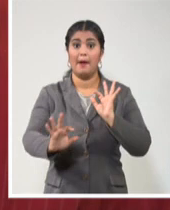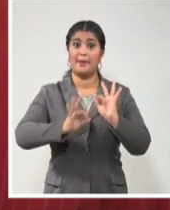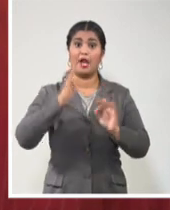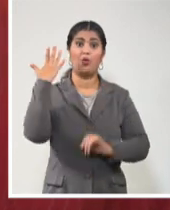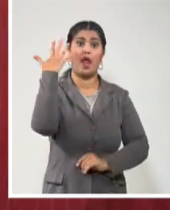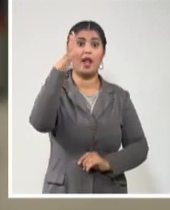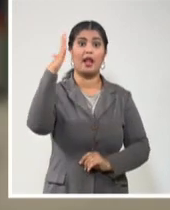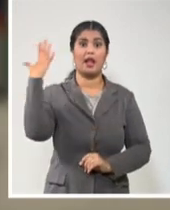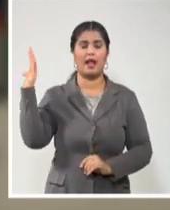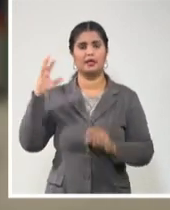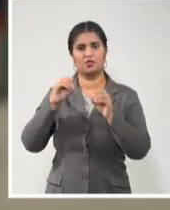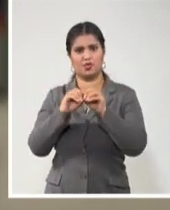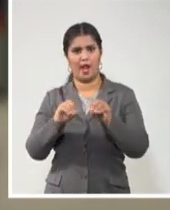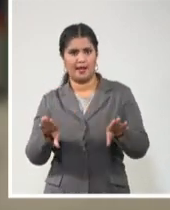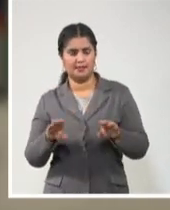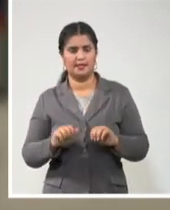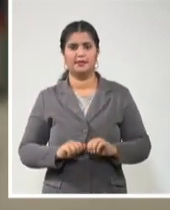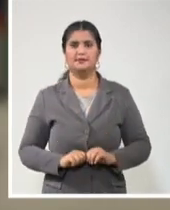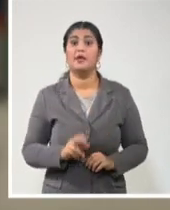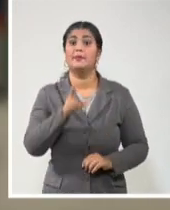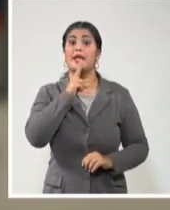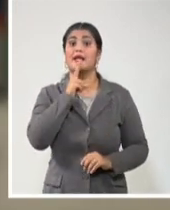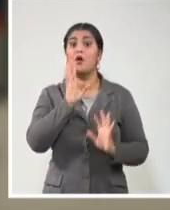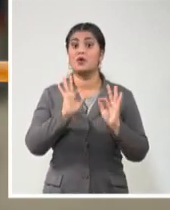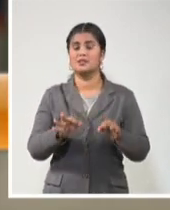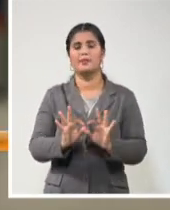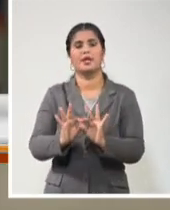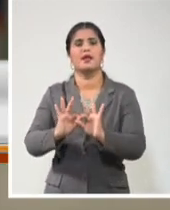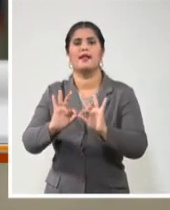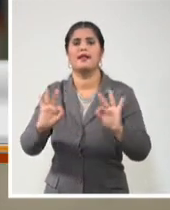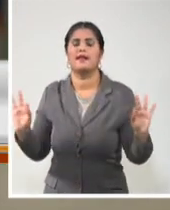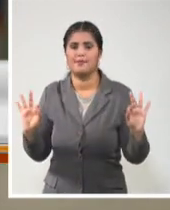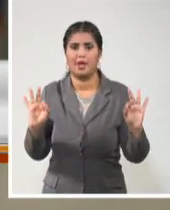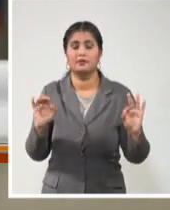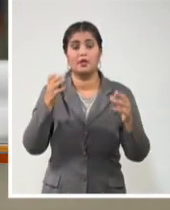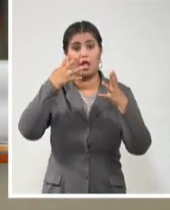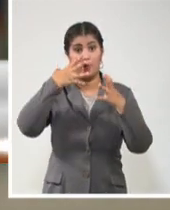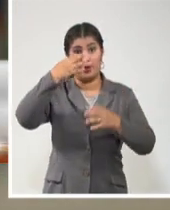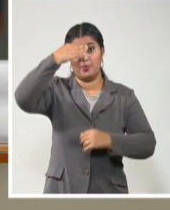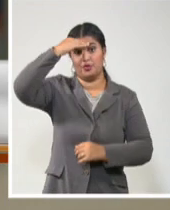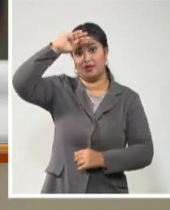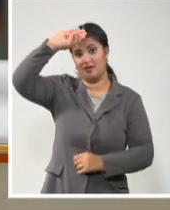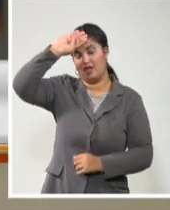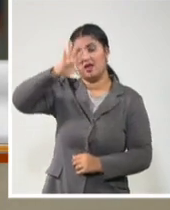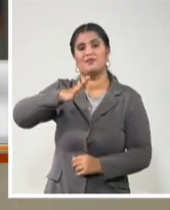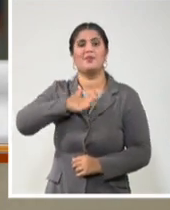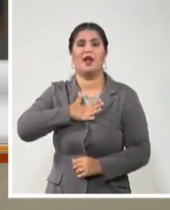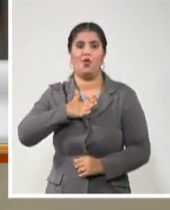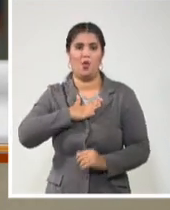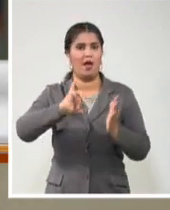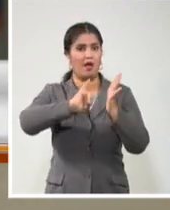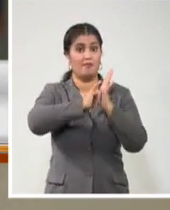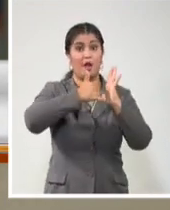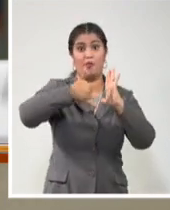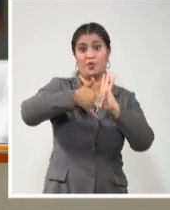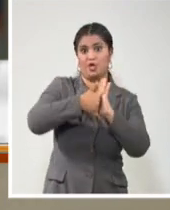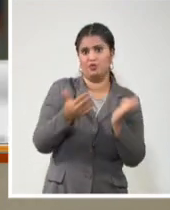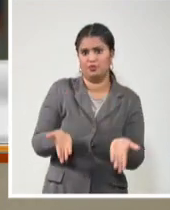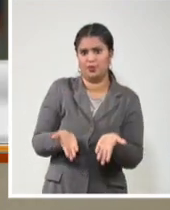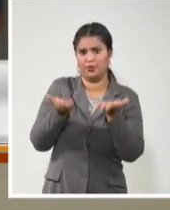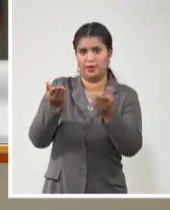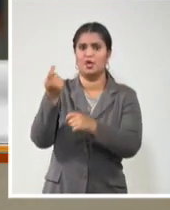Hidráulicos en la gestión del agua. Es muy importante para el Minen y para el país, porque contribuye con la estrategia que nosotros tenemos de hacer